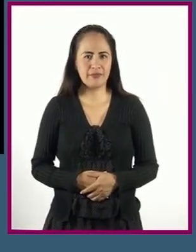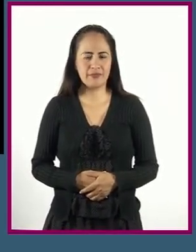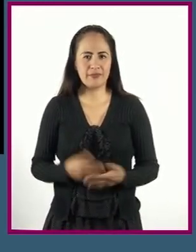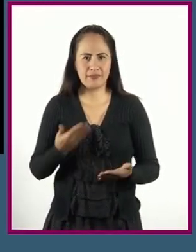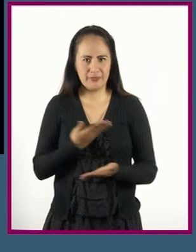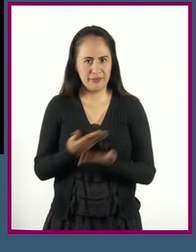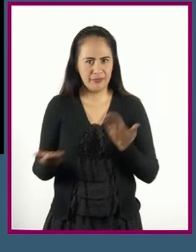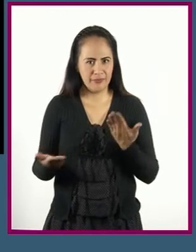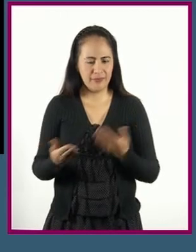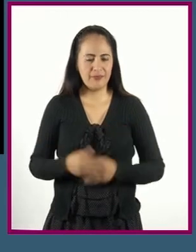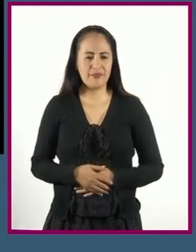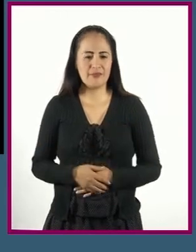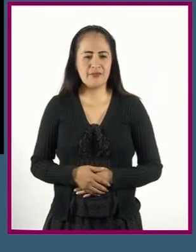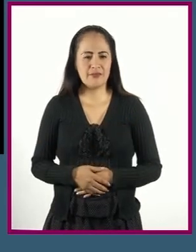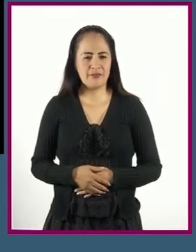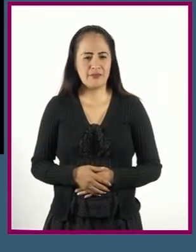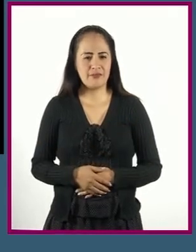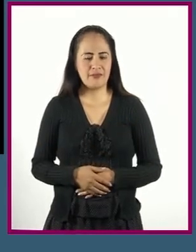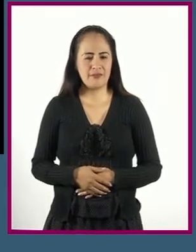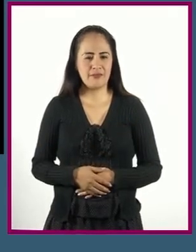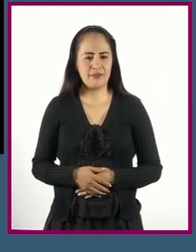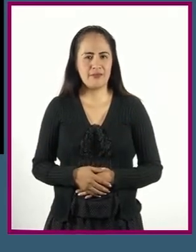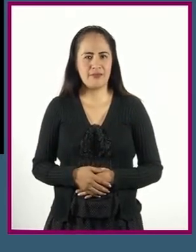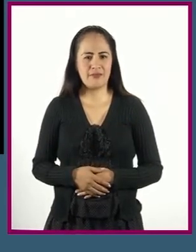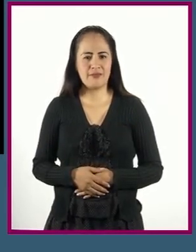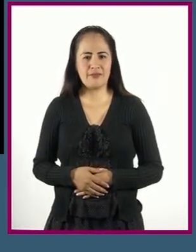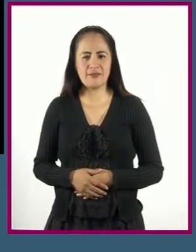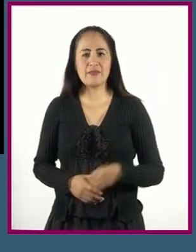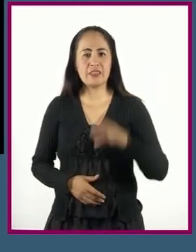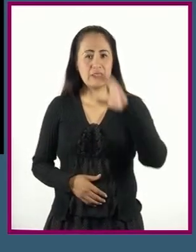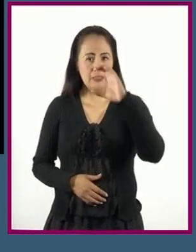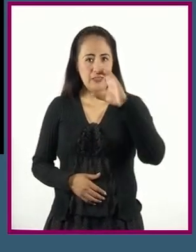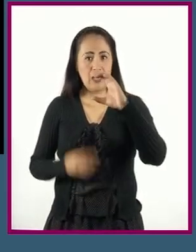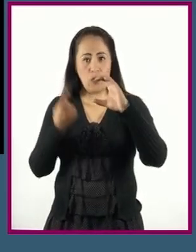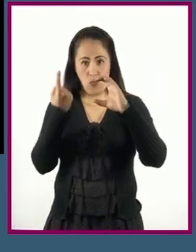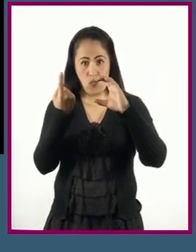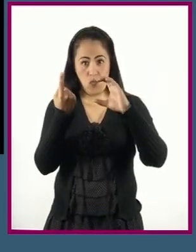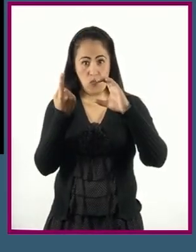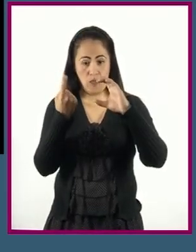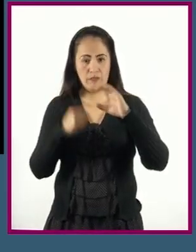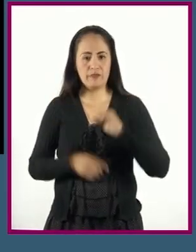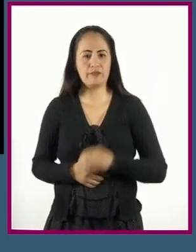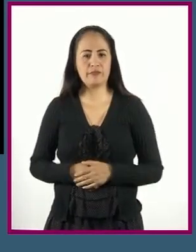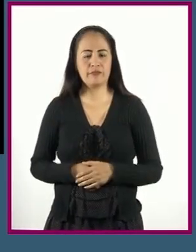Ahora tomamos un carbono